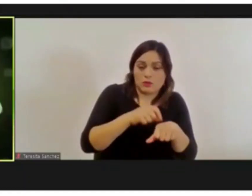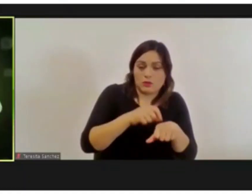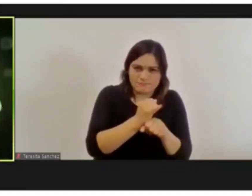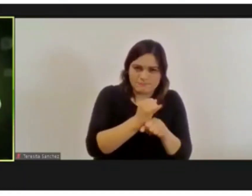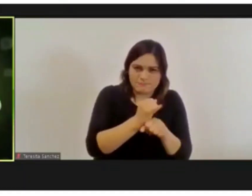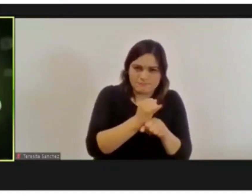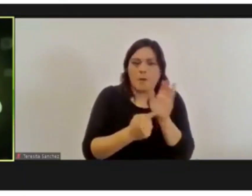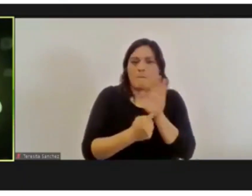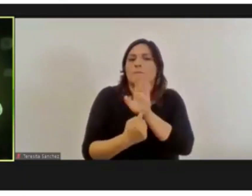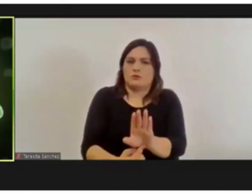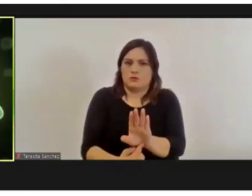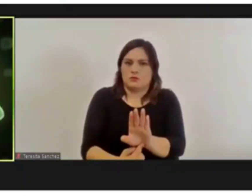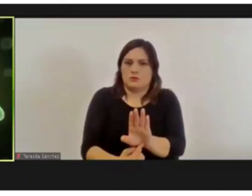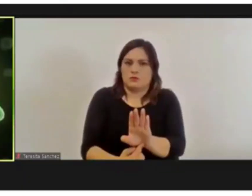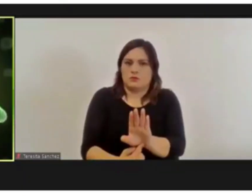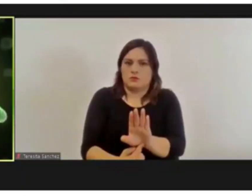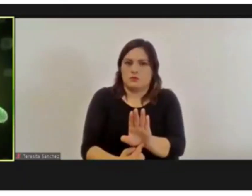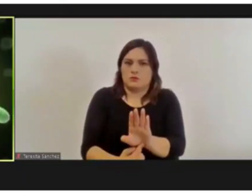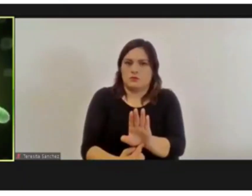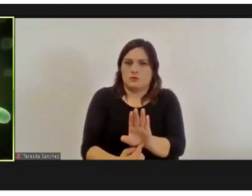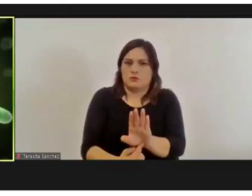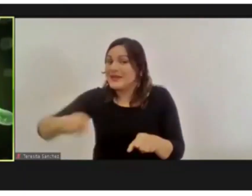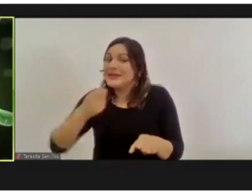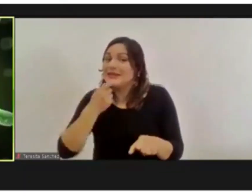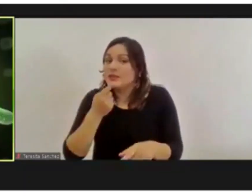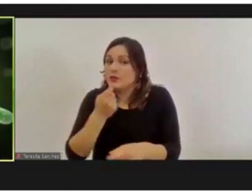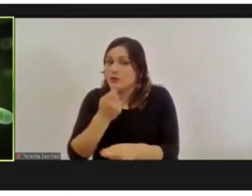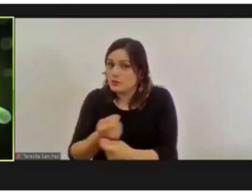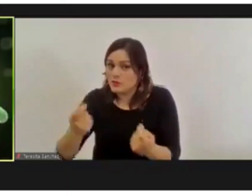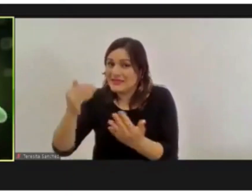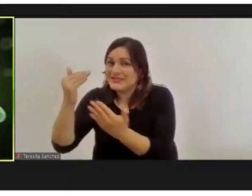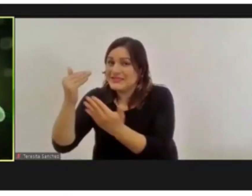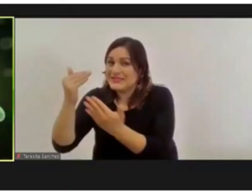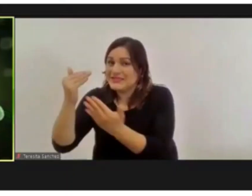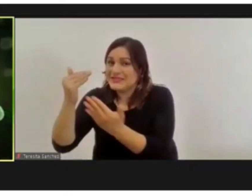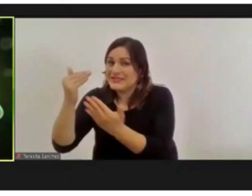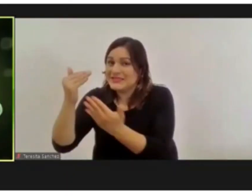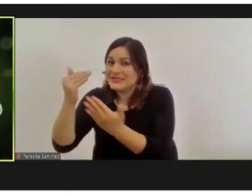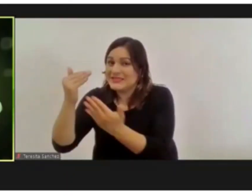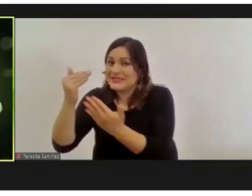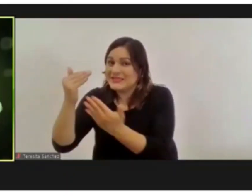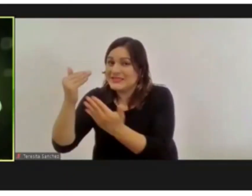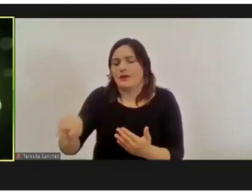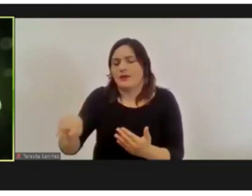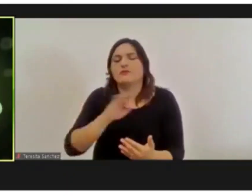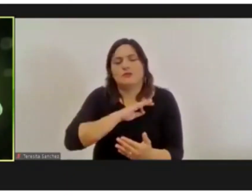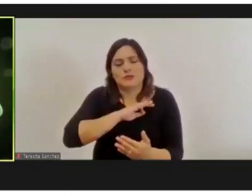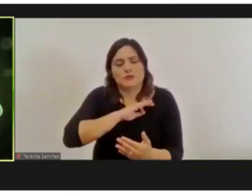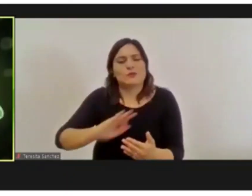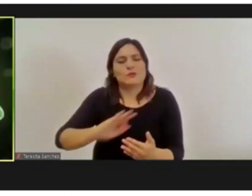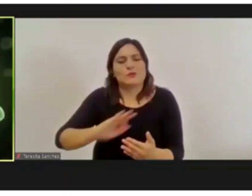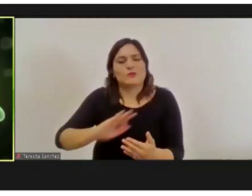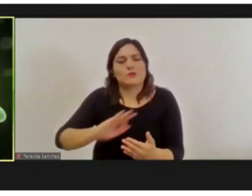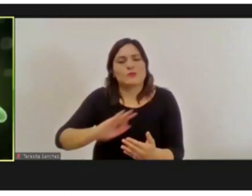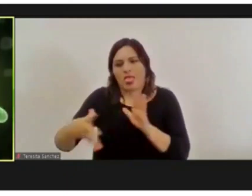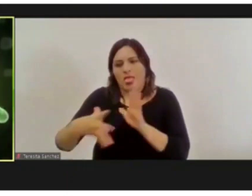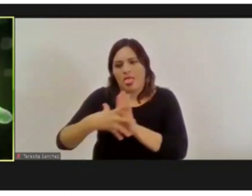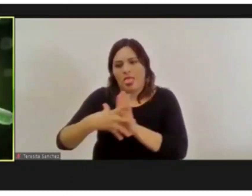resultados implicaban que los niños pequeños podrían ser importantes conductores